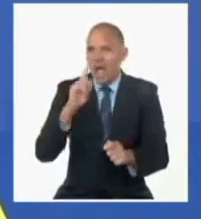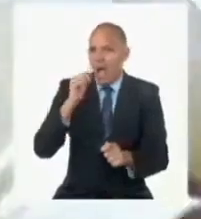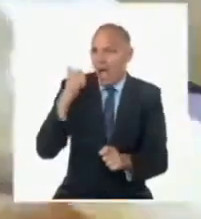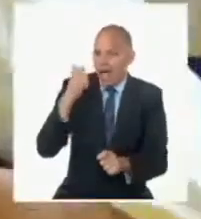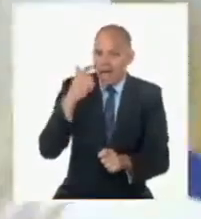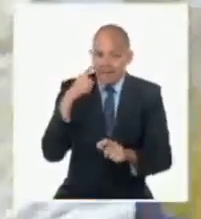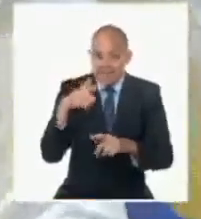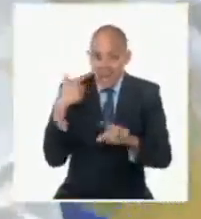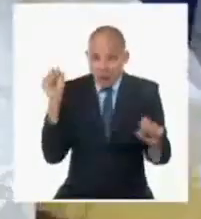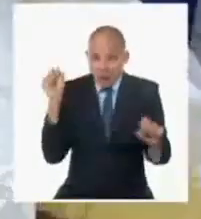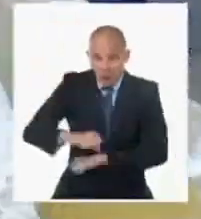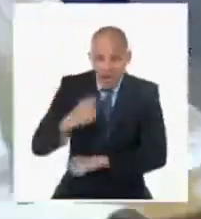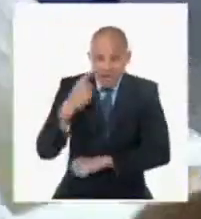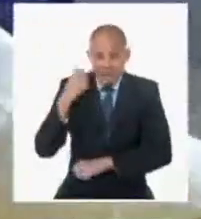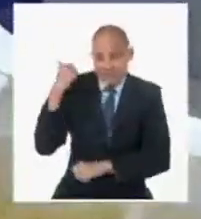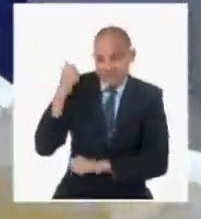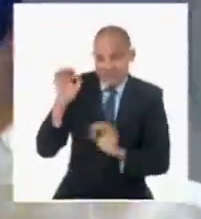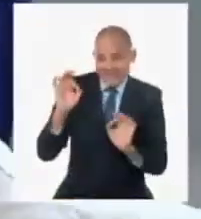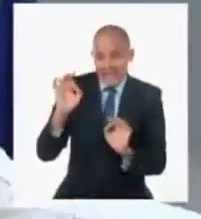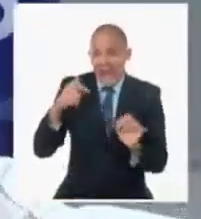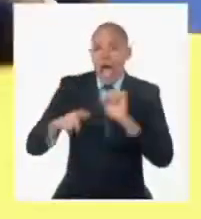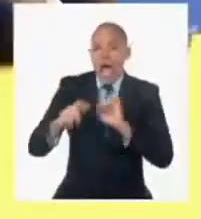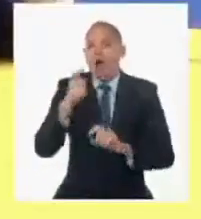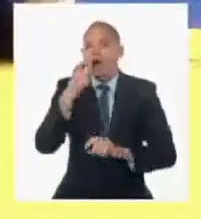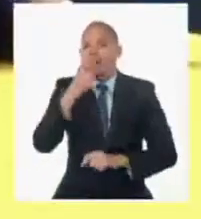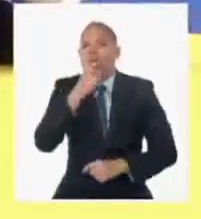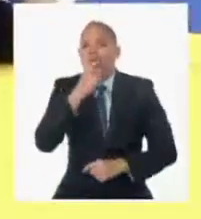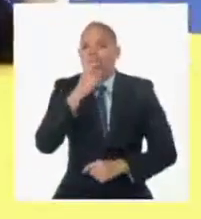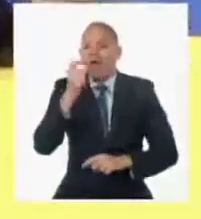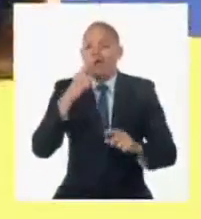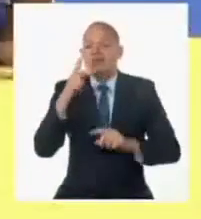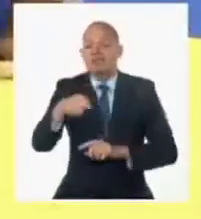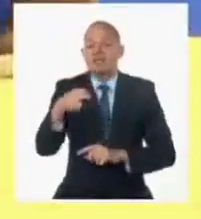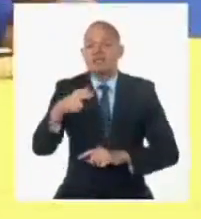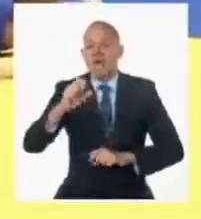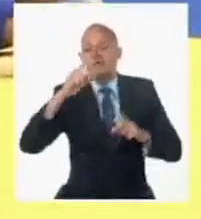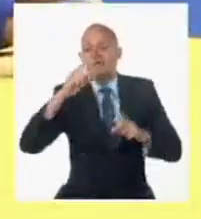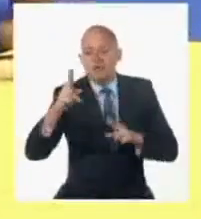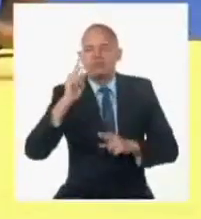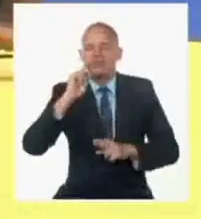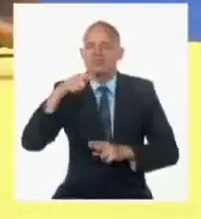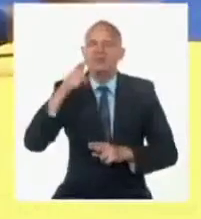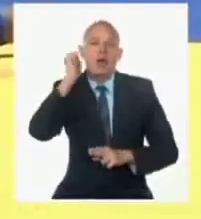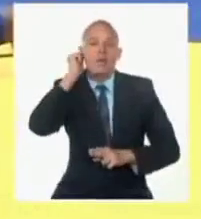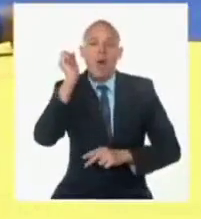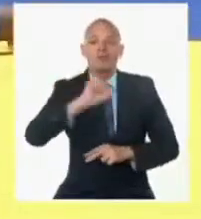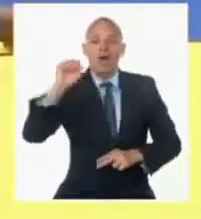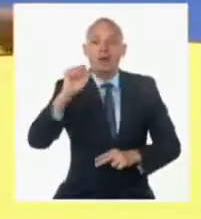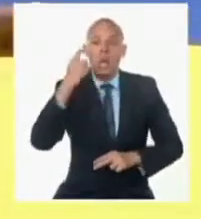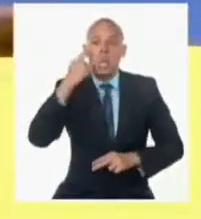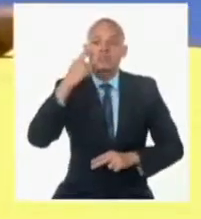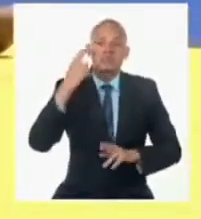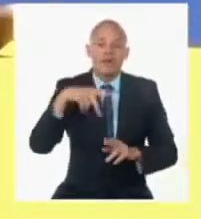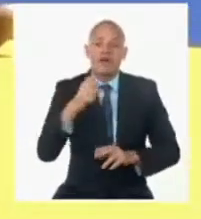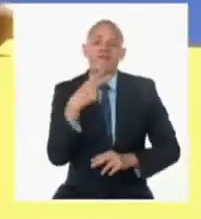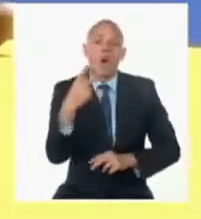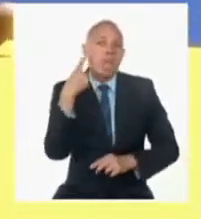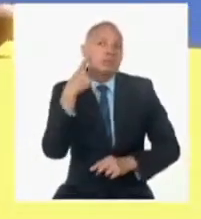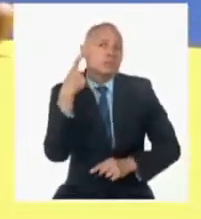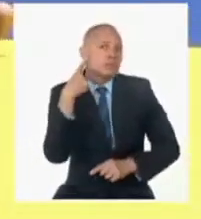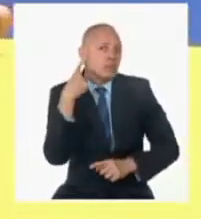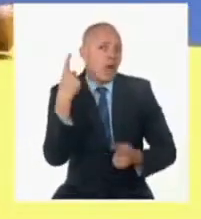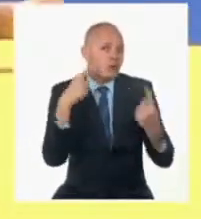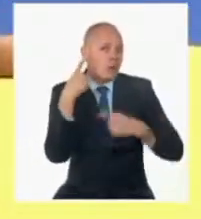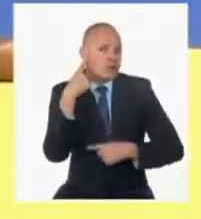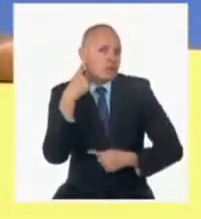la proyección y ya el árbitro está marcando Guasari a favor de la cubana. Vamos a ver si tenemos la señal con audio para enlazarnos